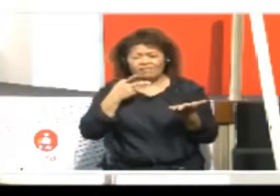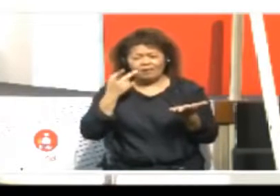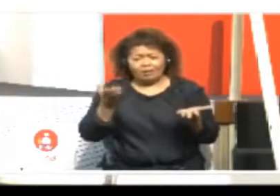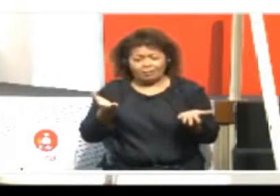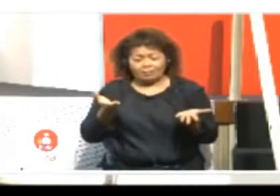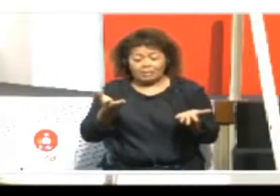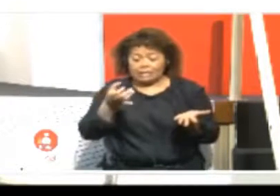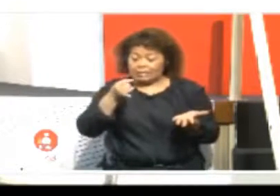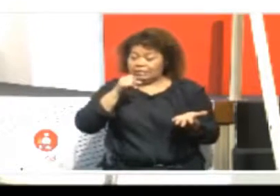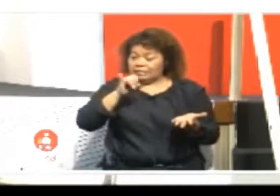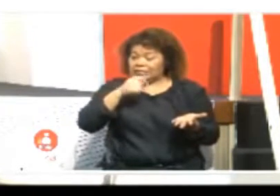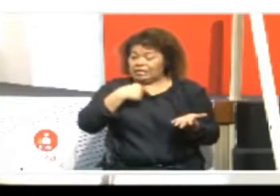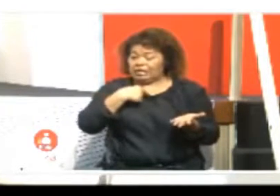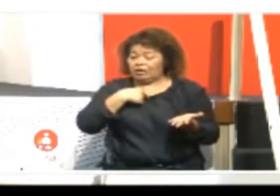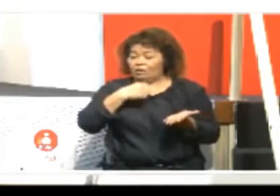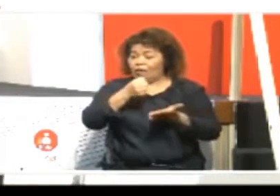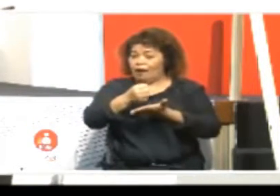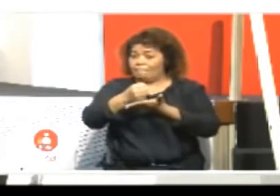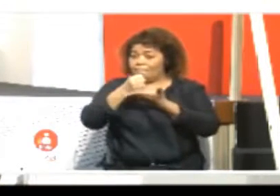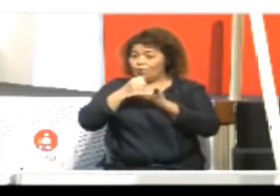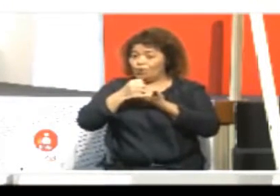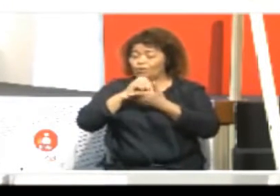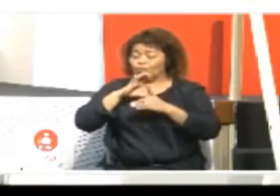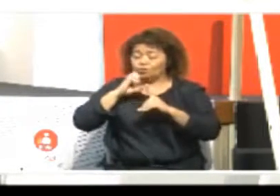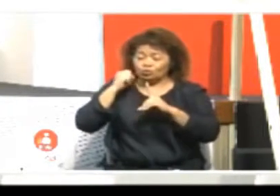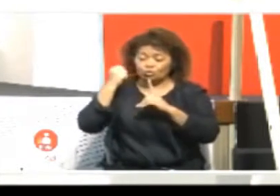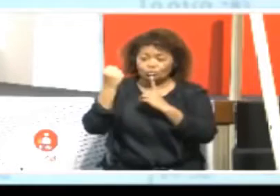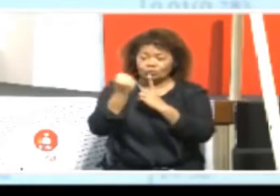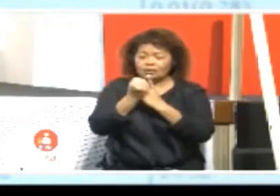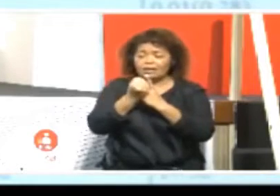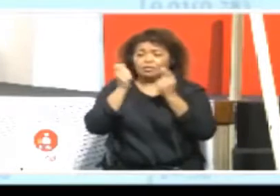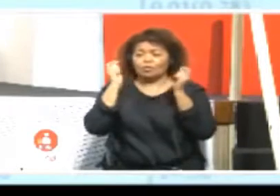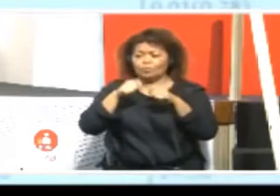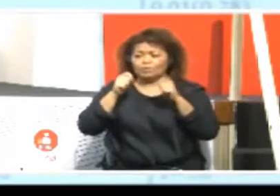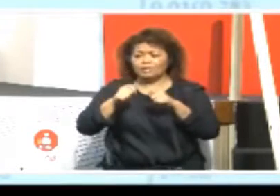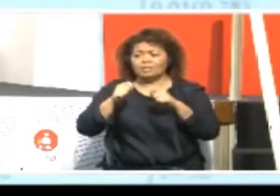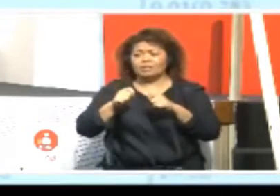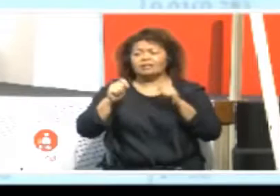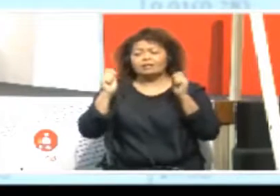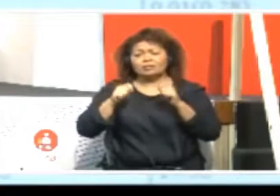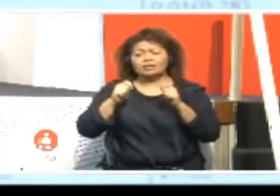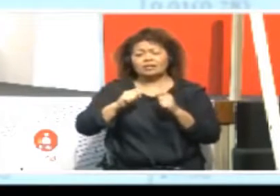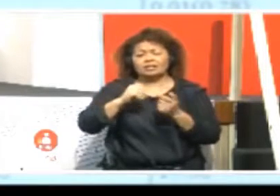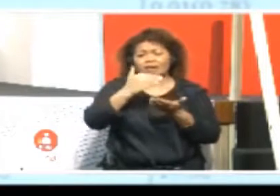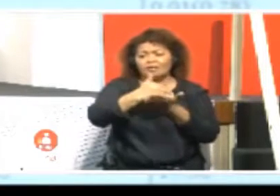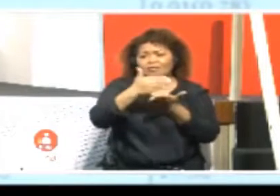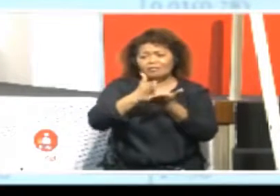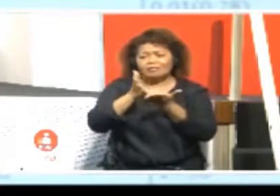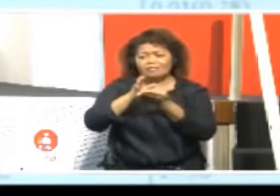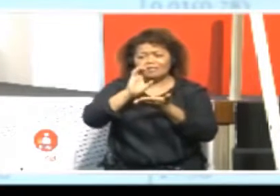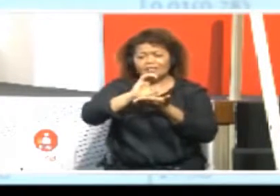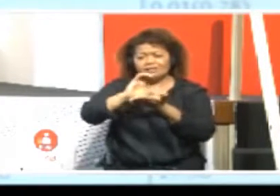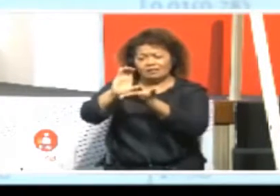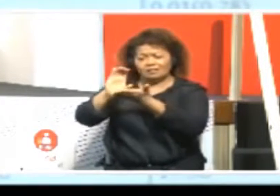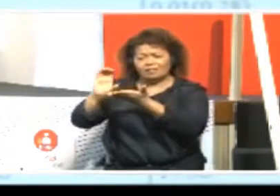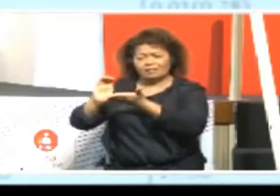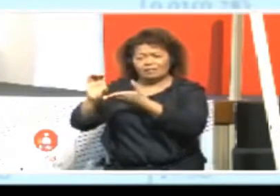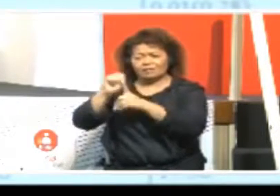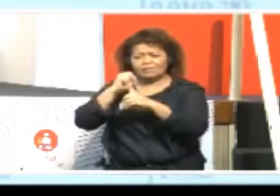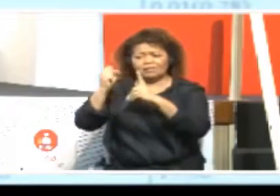bastante alto que puedo pagar el precio si las cosas no salen bien. Esa es la razón de por qué los resultados reportan